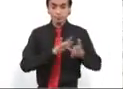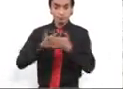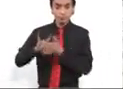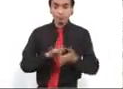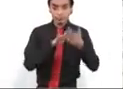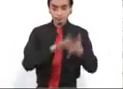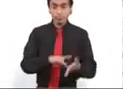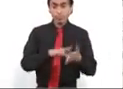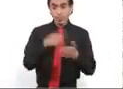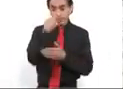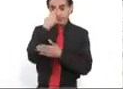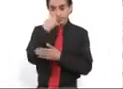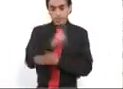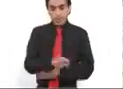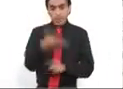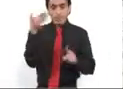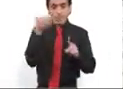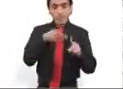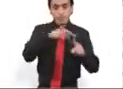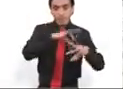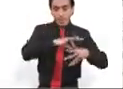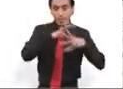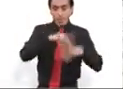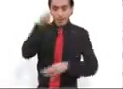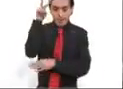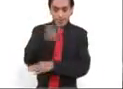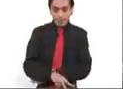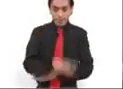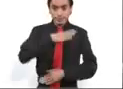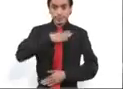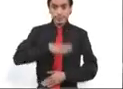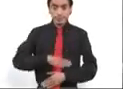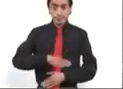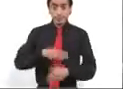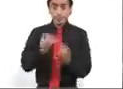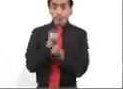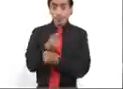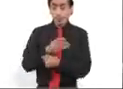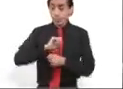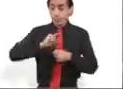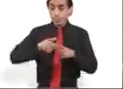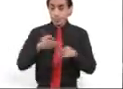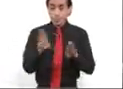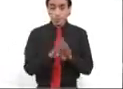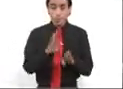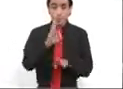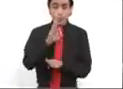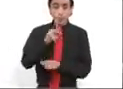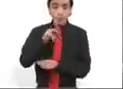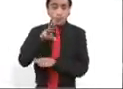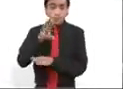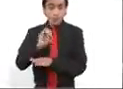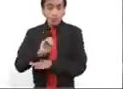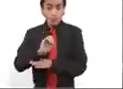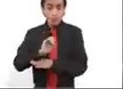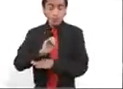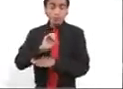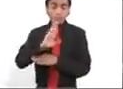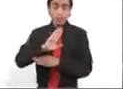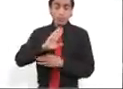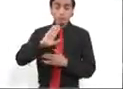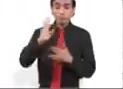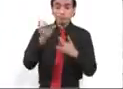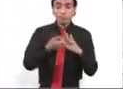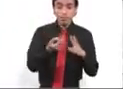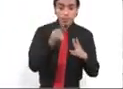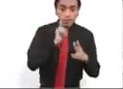para poder llegar pues a la verdad y a la justicia. De entrada rechazan que sea un feminicidio, doctora, que se trató más bien de una congestión alcohólica.